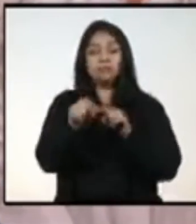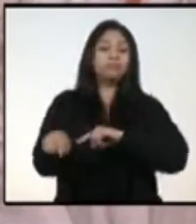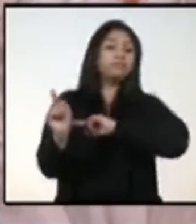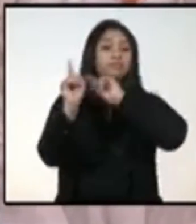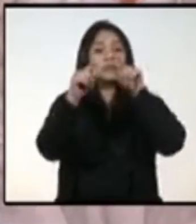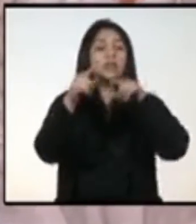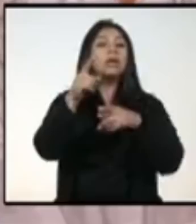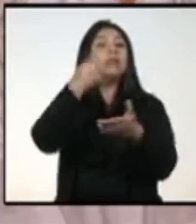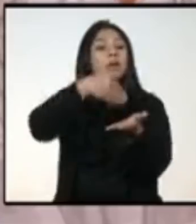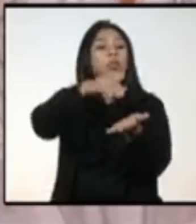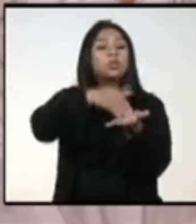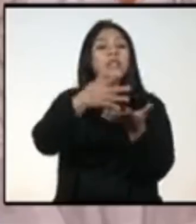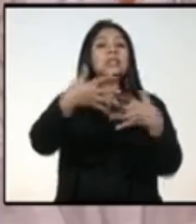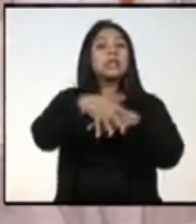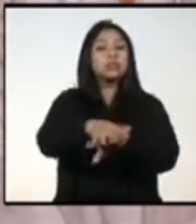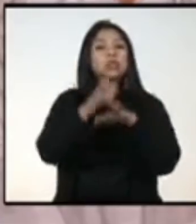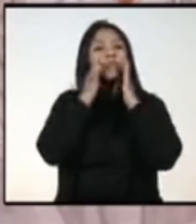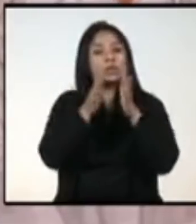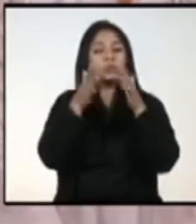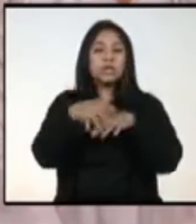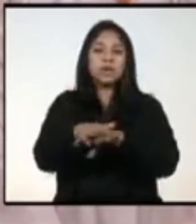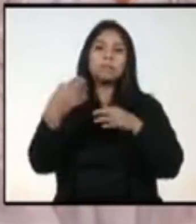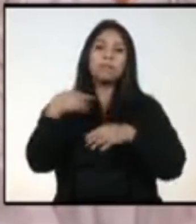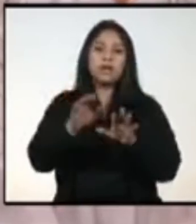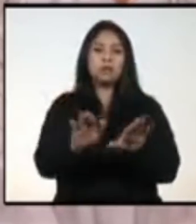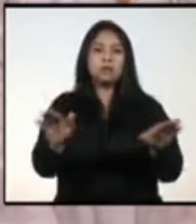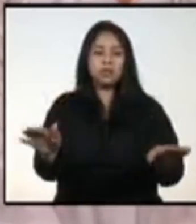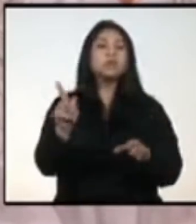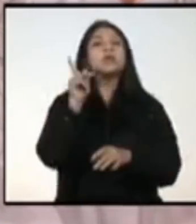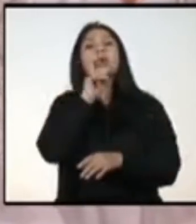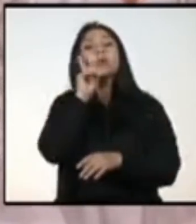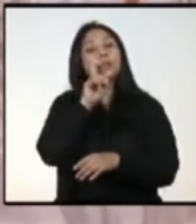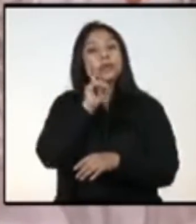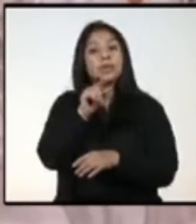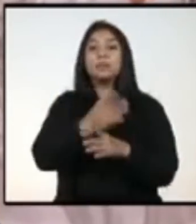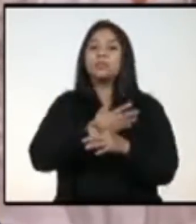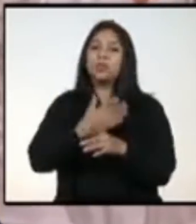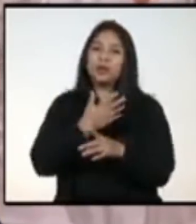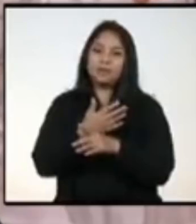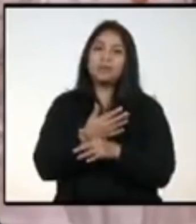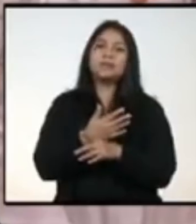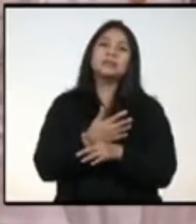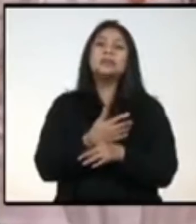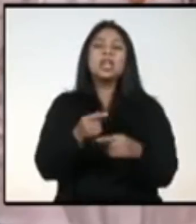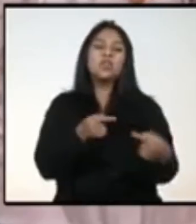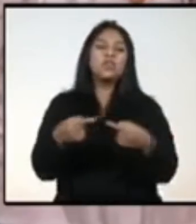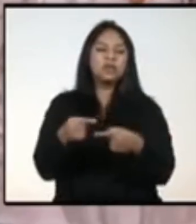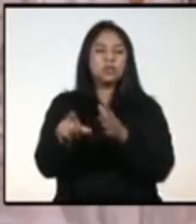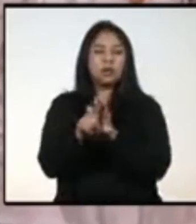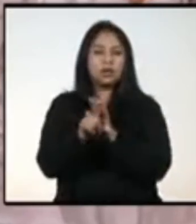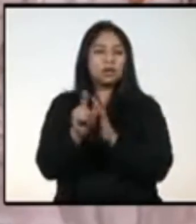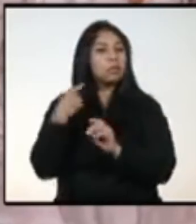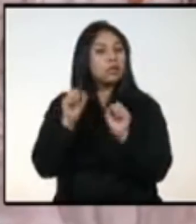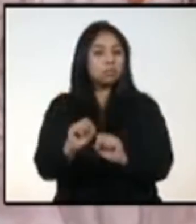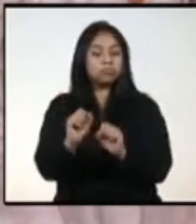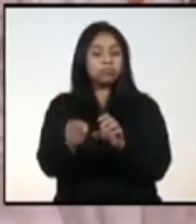un centro de integración, de atención integral para los niños y jóvenes en problemas con la ley, para que podamos